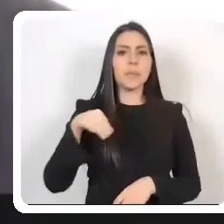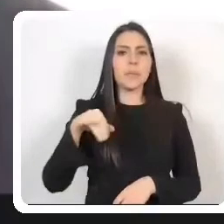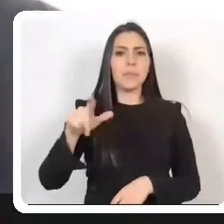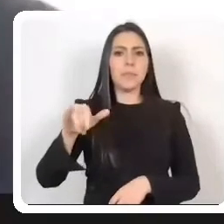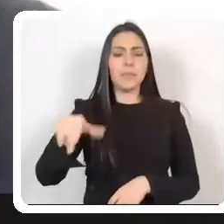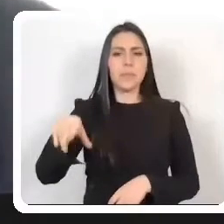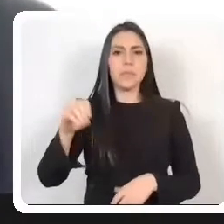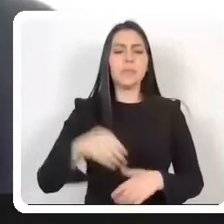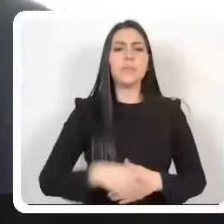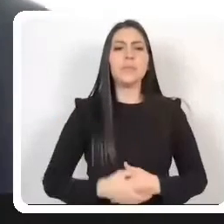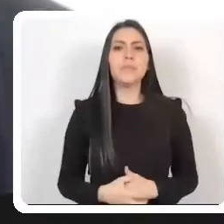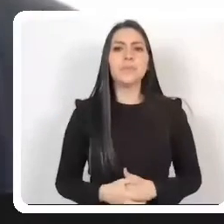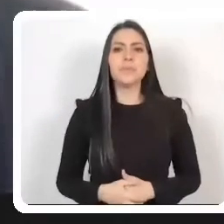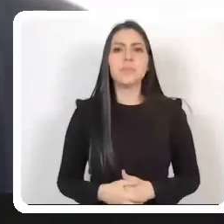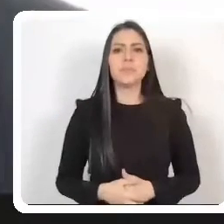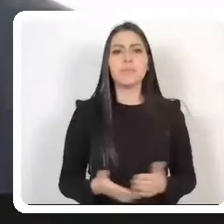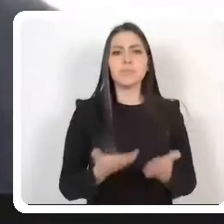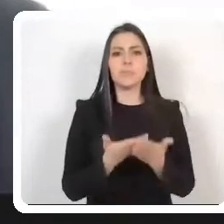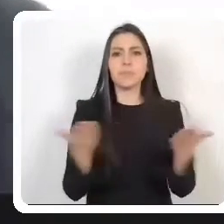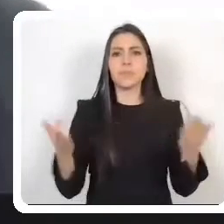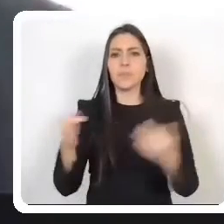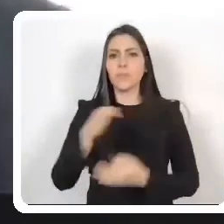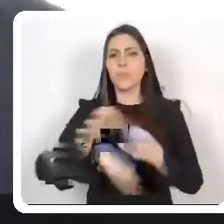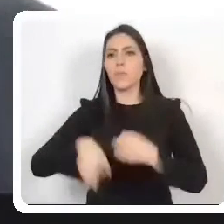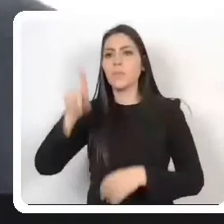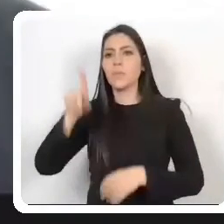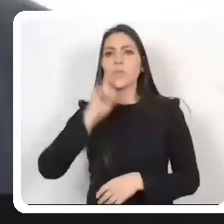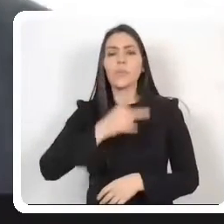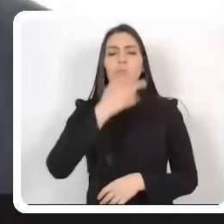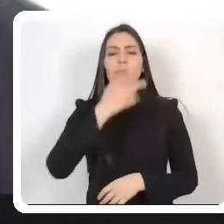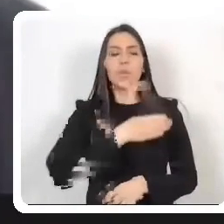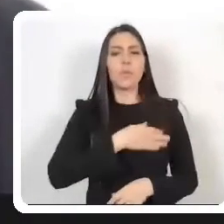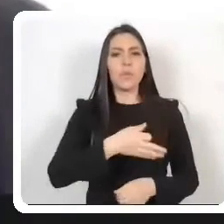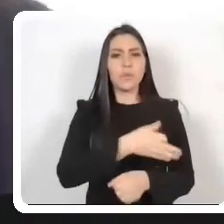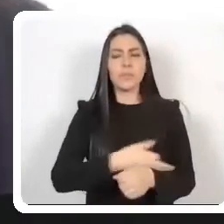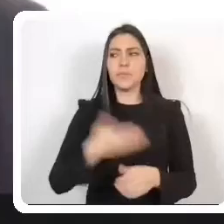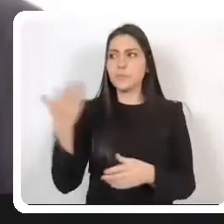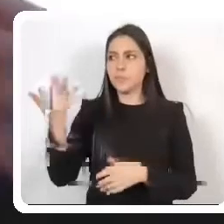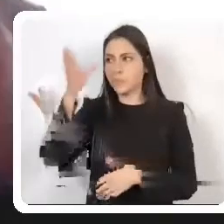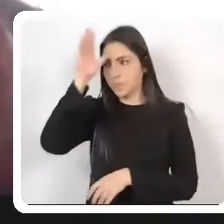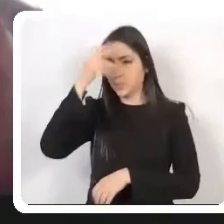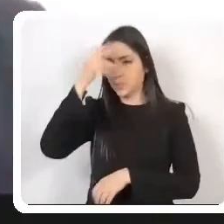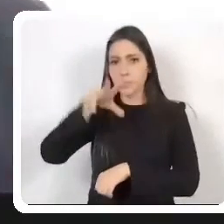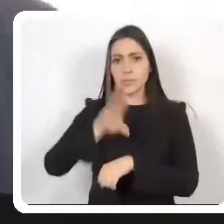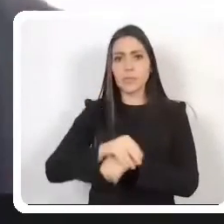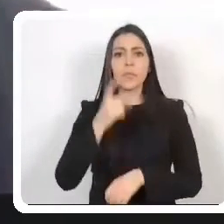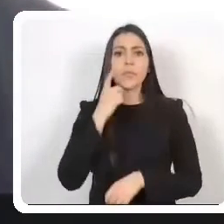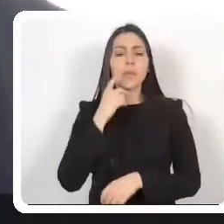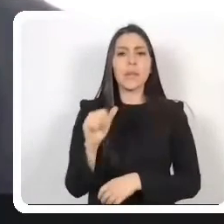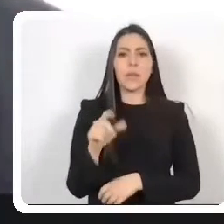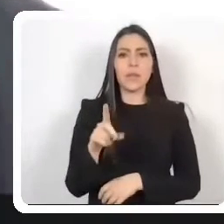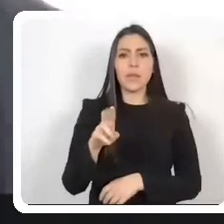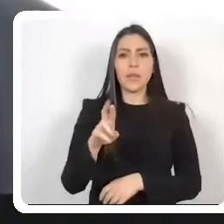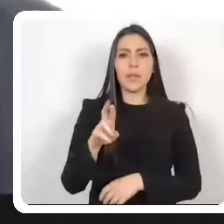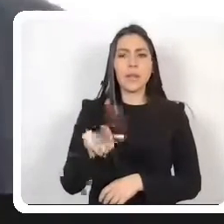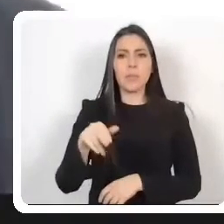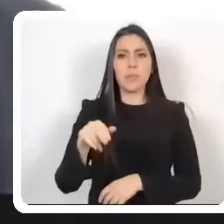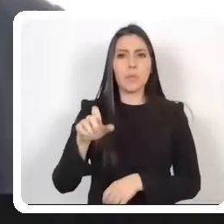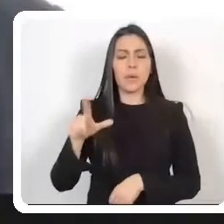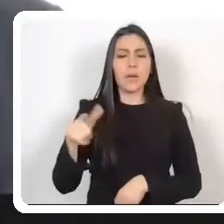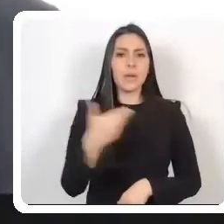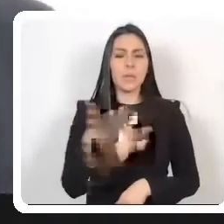Buenas tardes a todas y todos. Con su venia, diputado Adrián Manuel Galicia, presidente de la